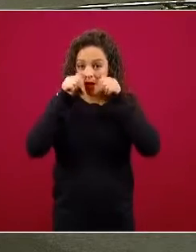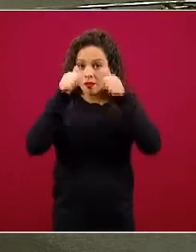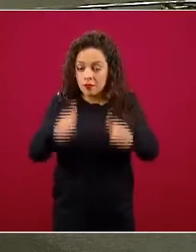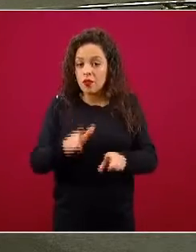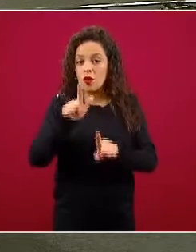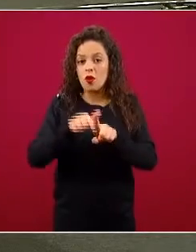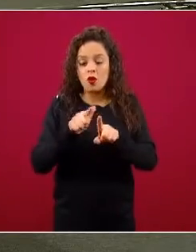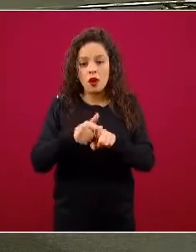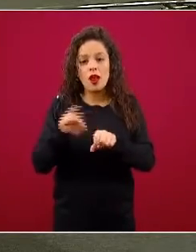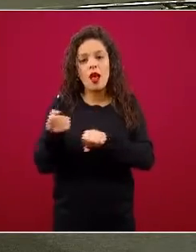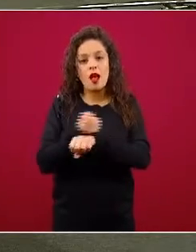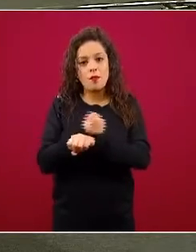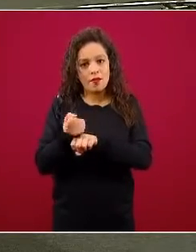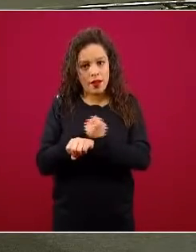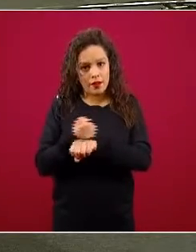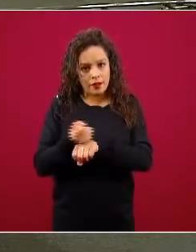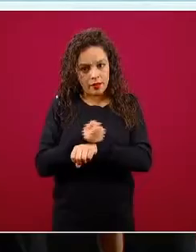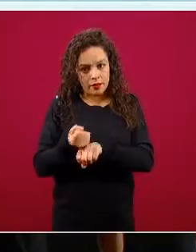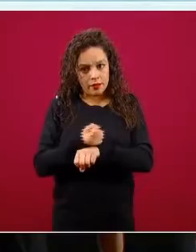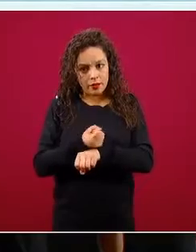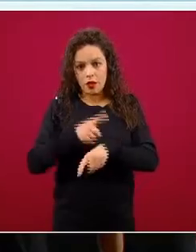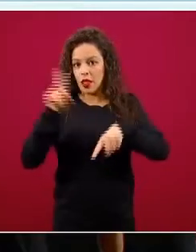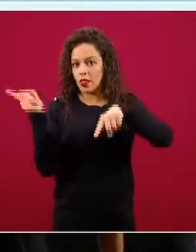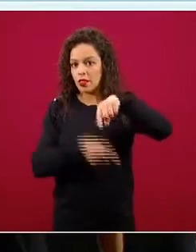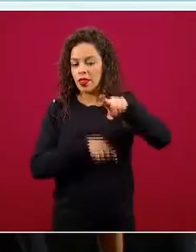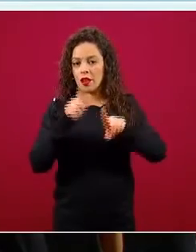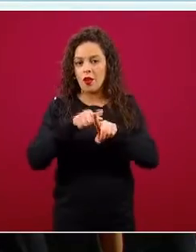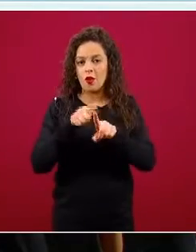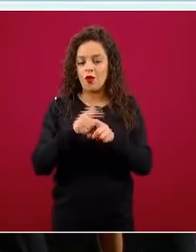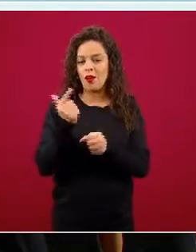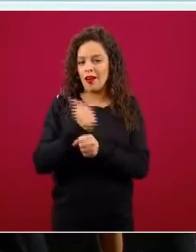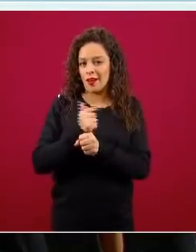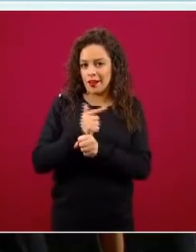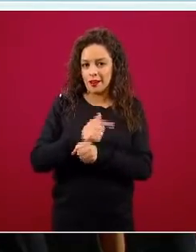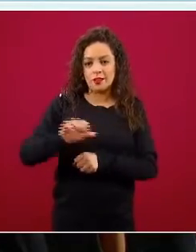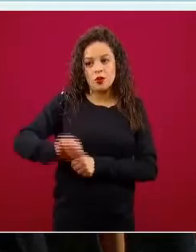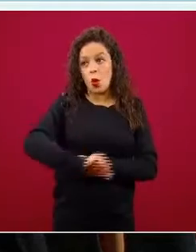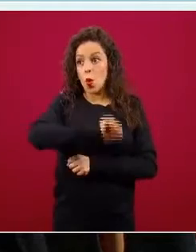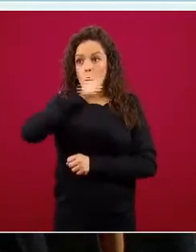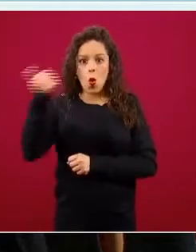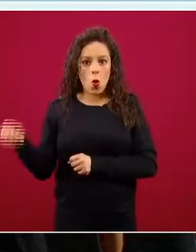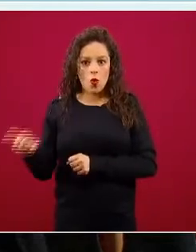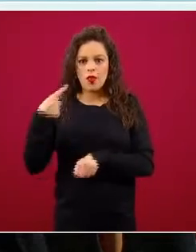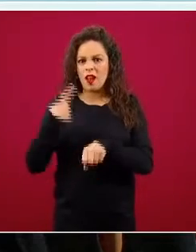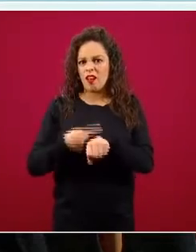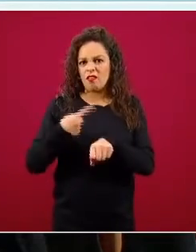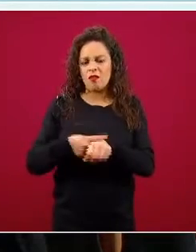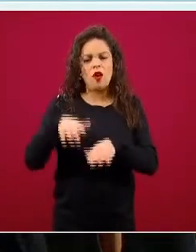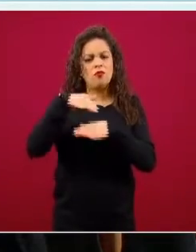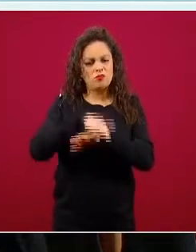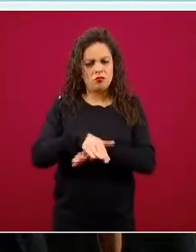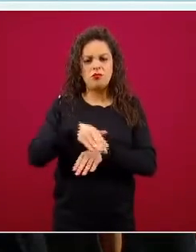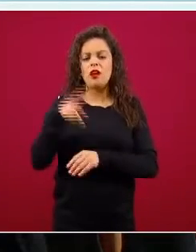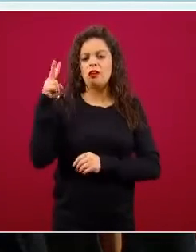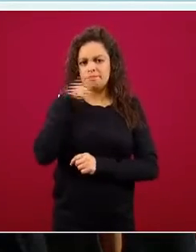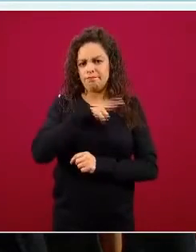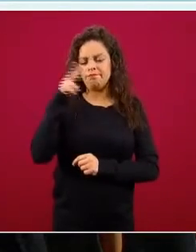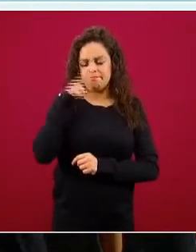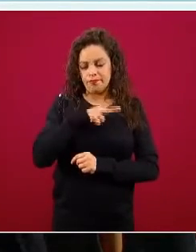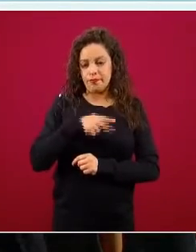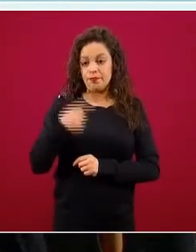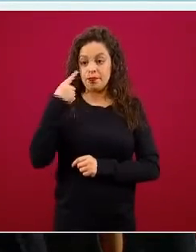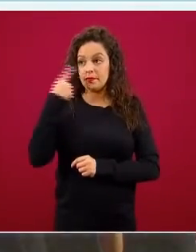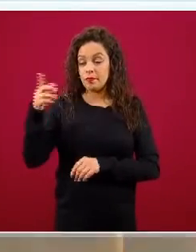lo gris de abajo, que son otras causas de muerte respiratoria. Para destacar nuevamente cómo la enorme